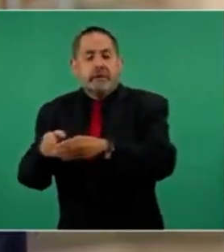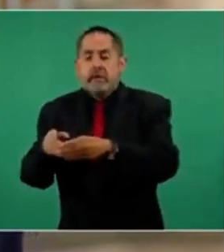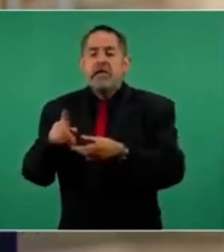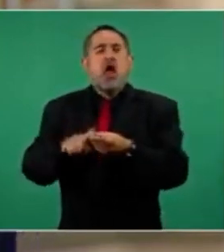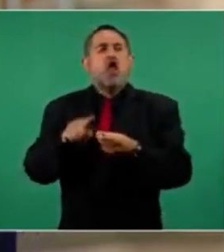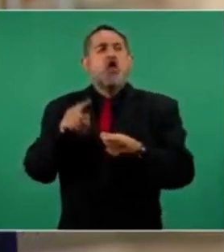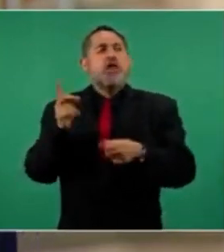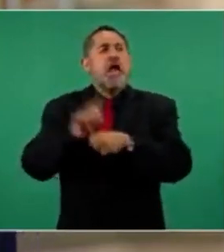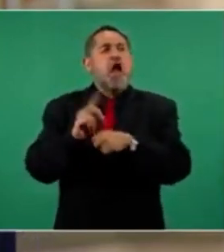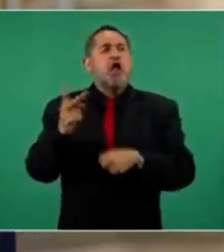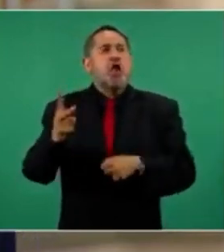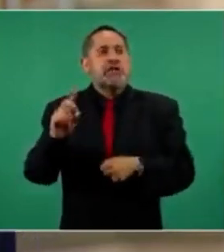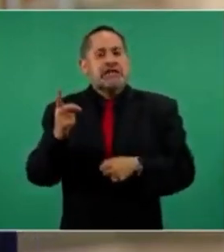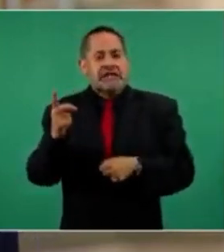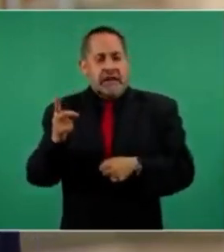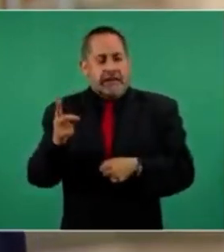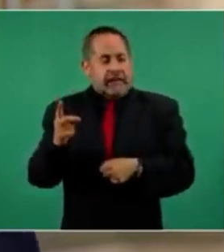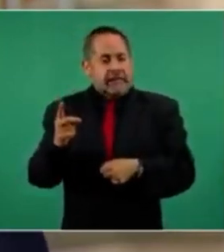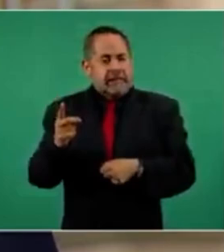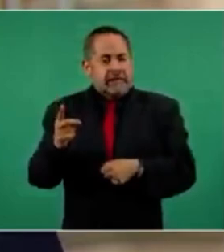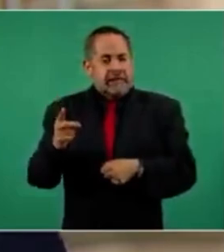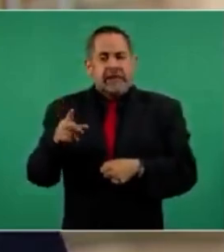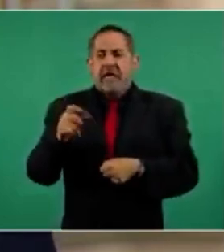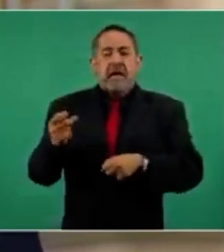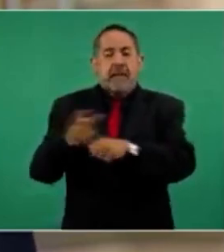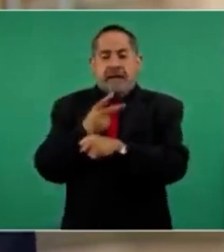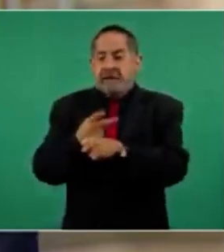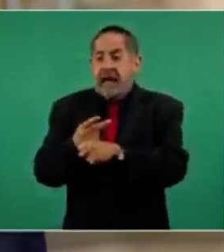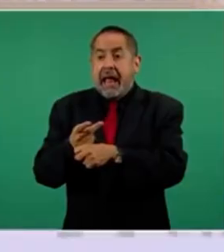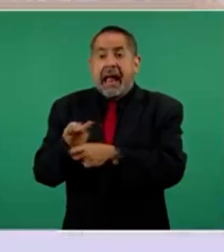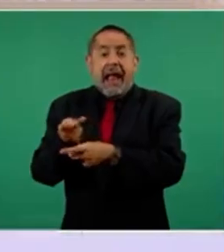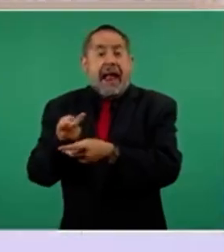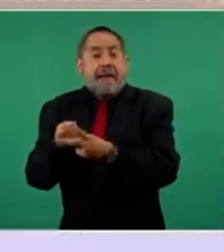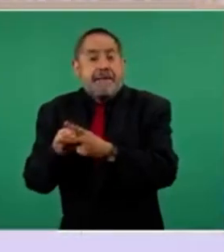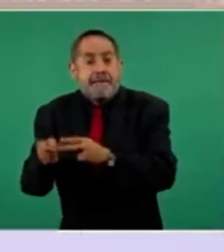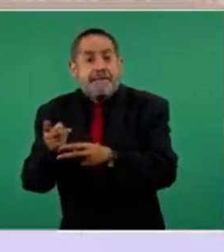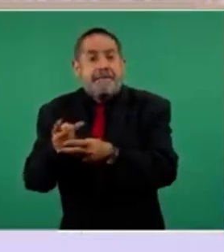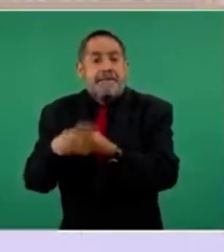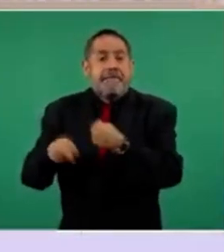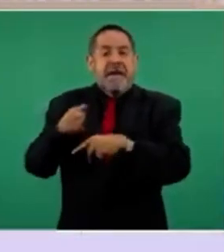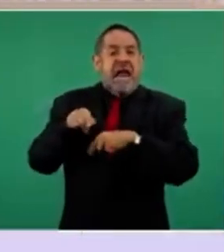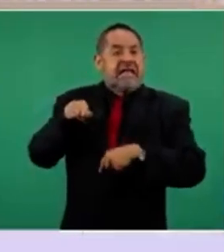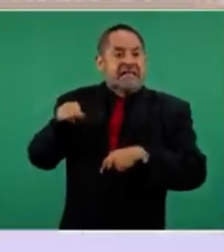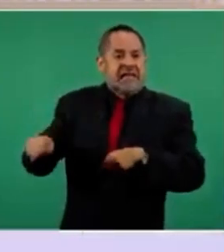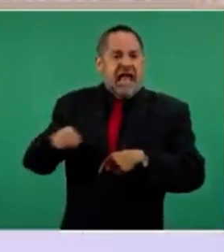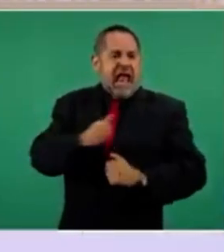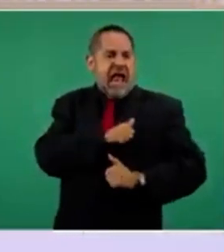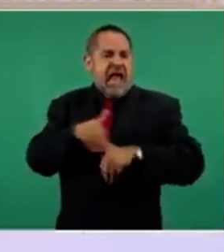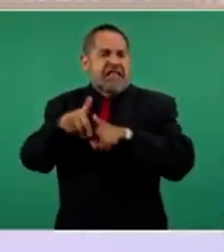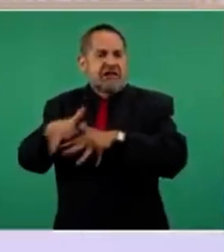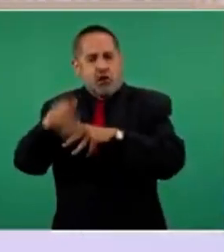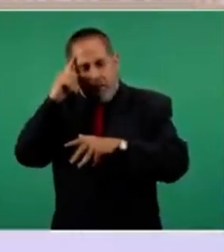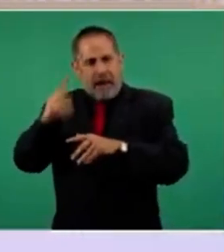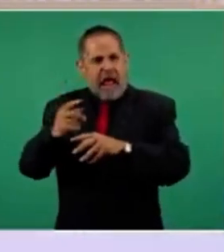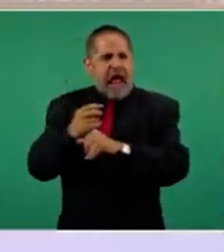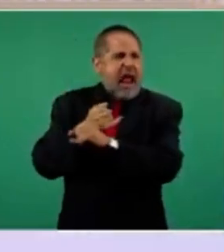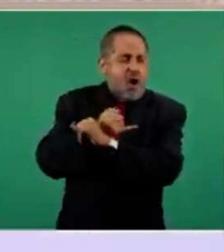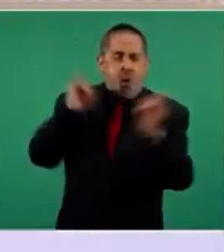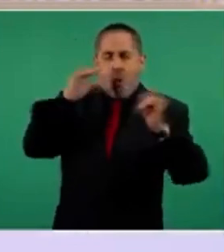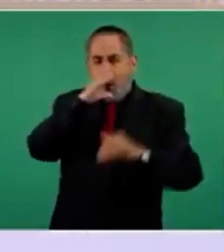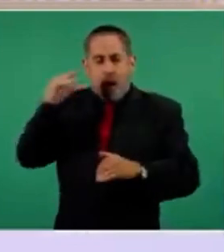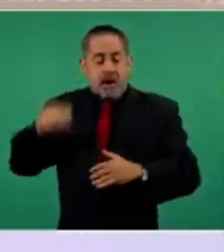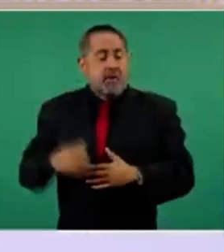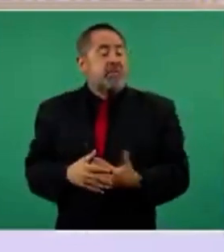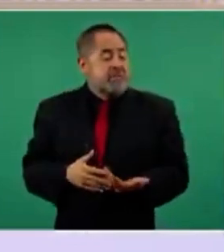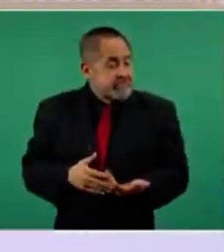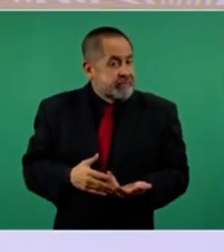2 de diciembre, el recién nacido Ejército Reverde que venía a libertar a Cuba. Tampoco olvidamos que a